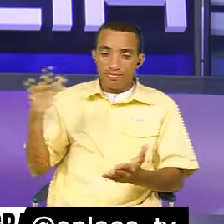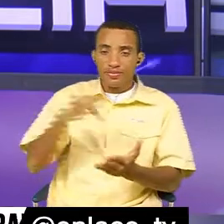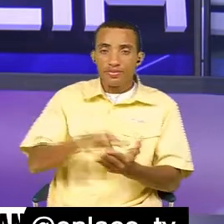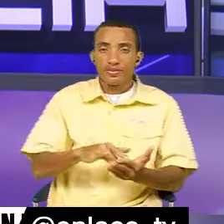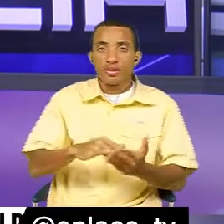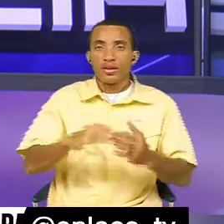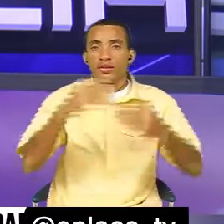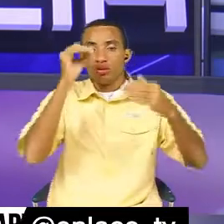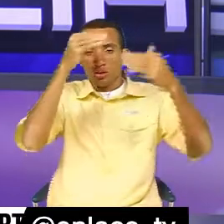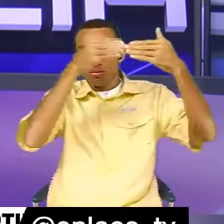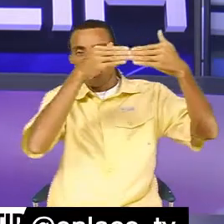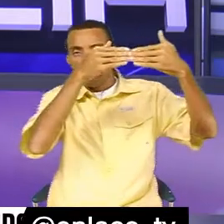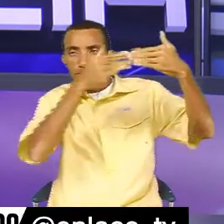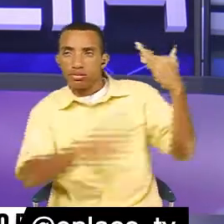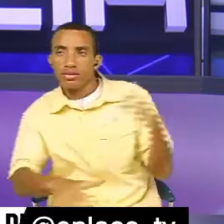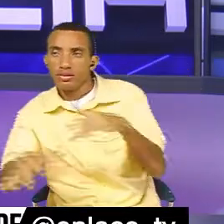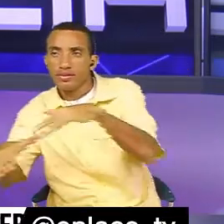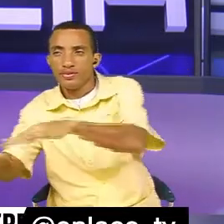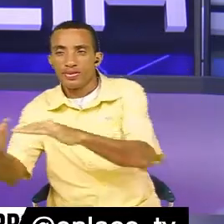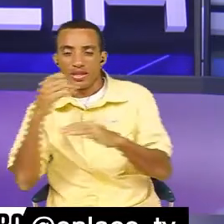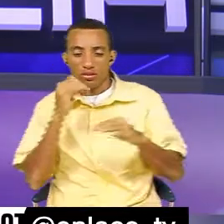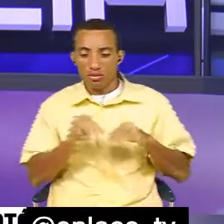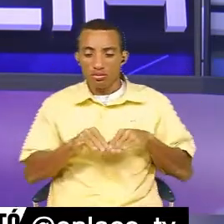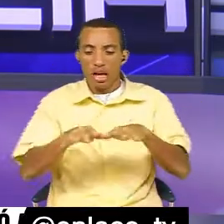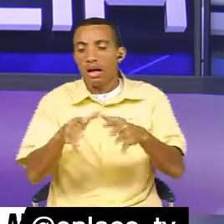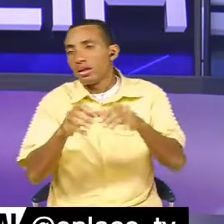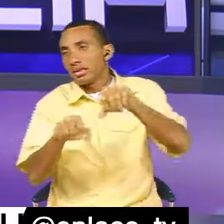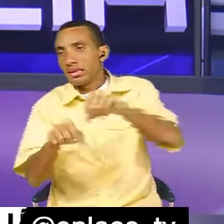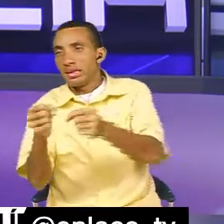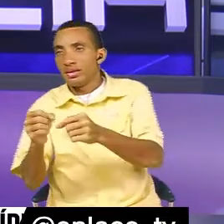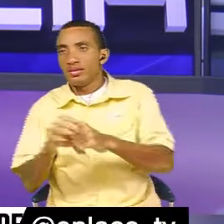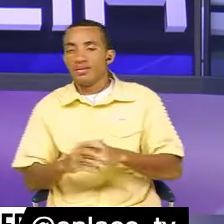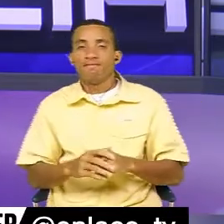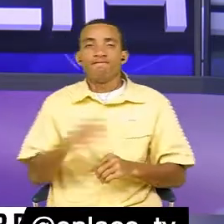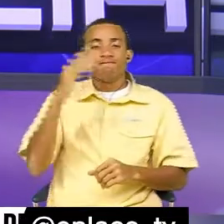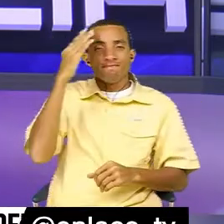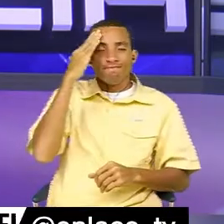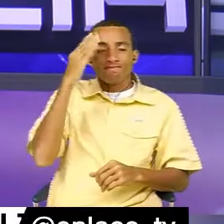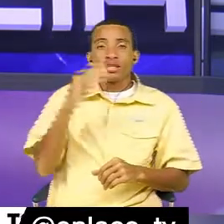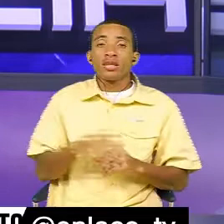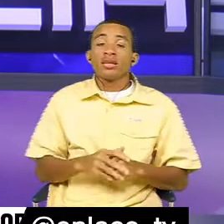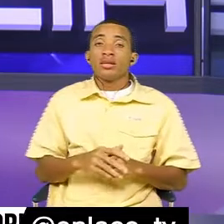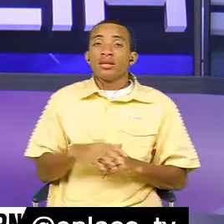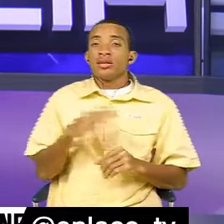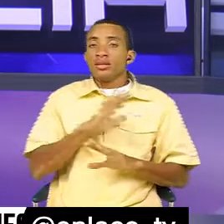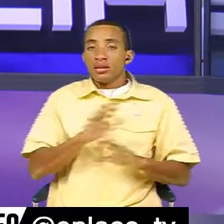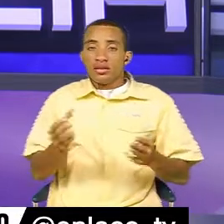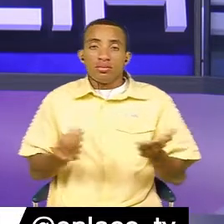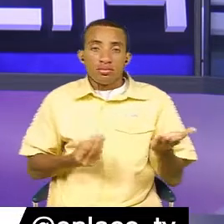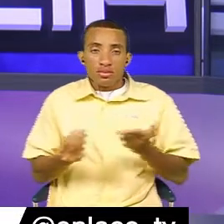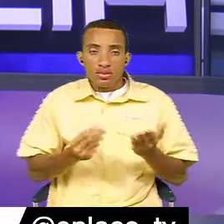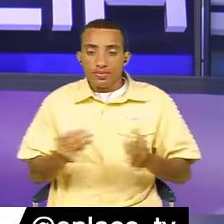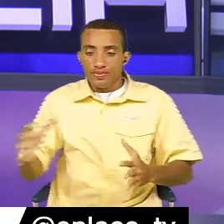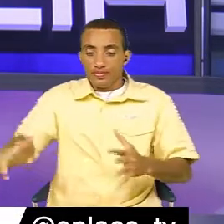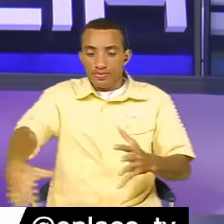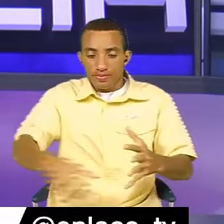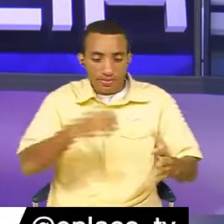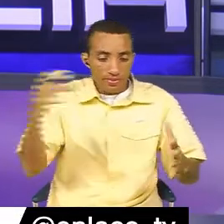lleve una vía principal en la manzana 38 del sector. El mal estado de la misma tiene a punto de suspender el servicio de recolección de